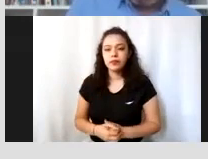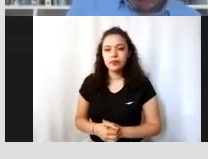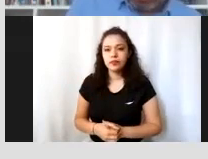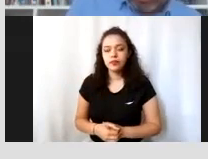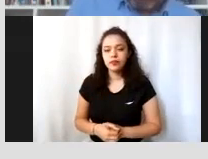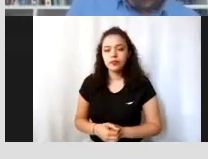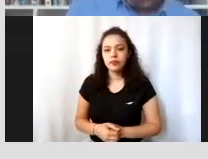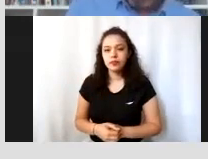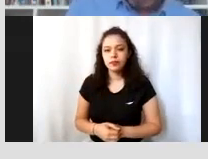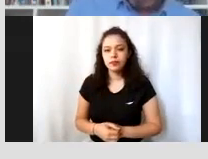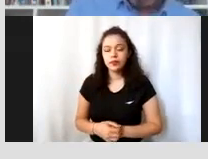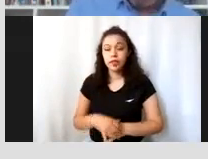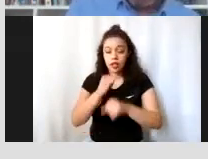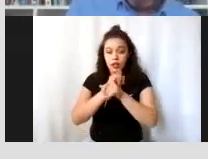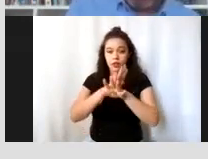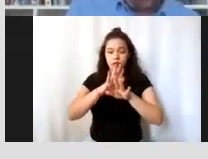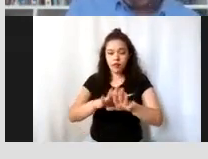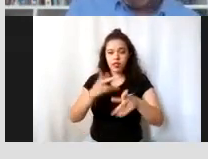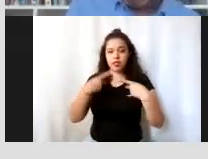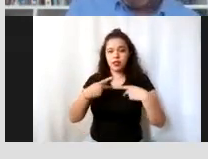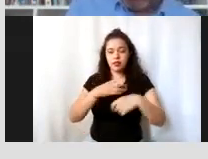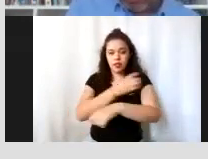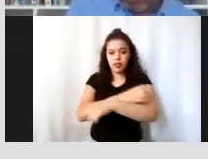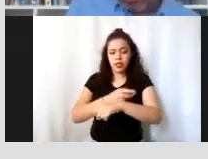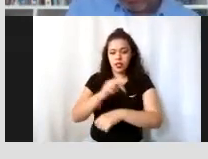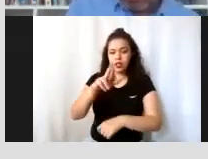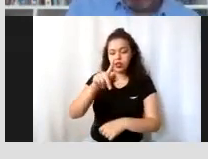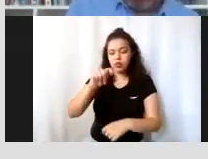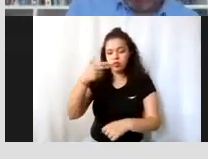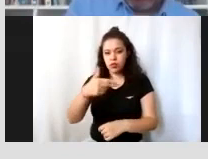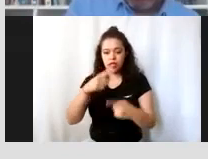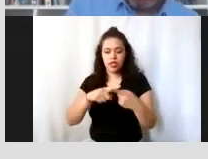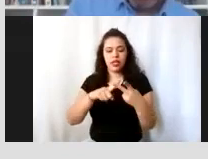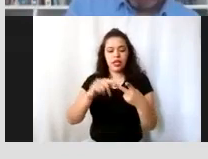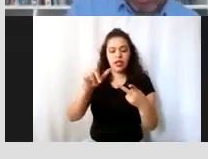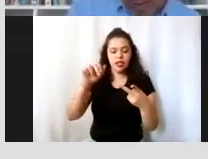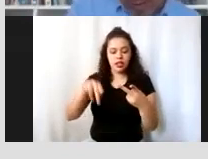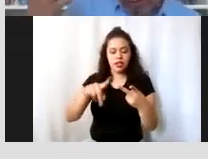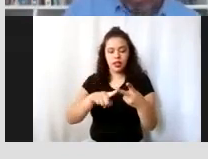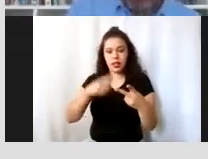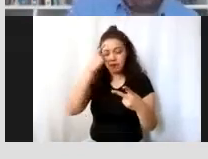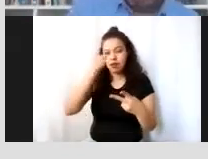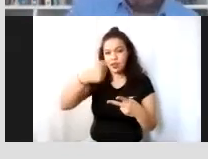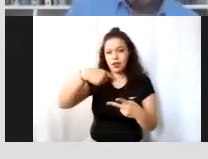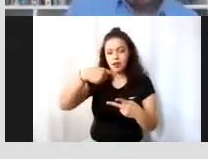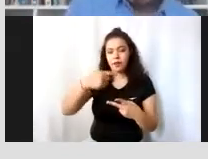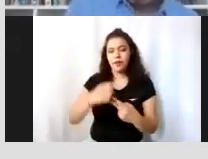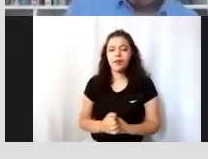es darle toda esta información a la compañera Ruth y al compañero Adán para que a través de ellos, gracias Ruth,